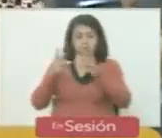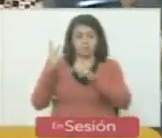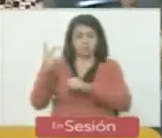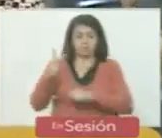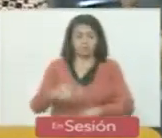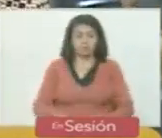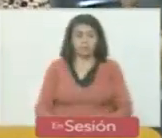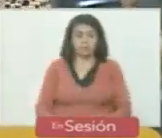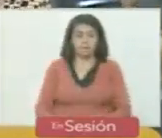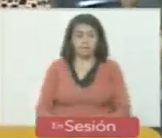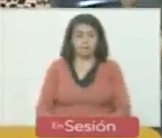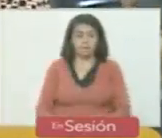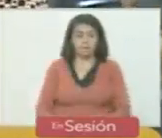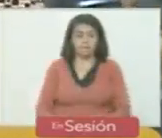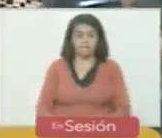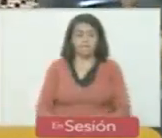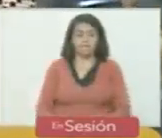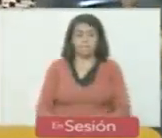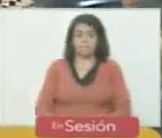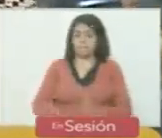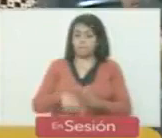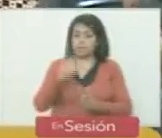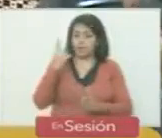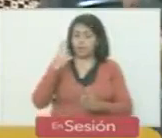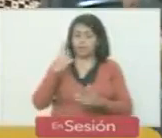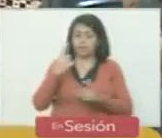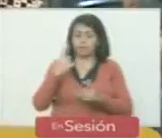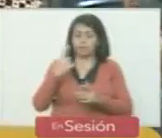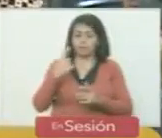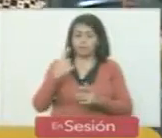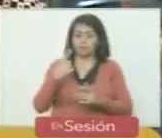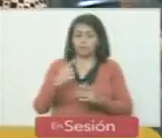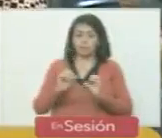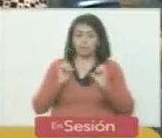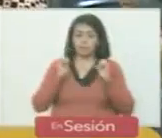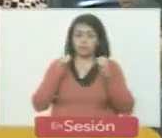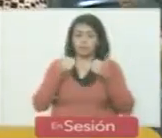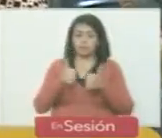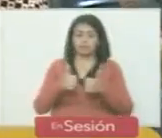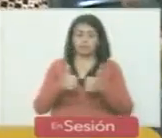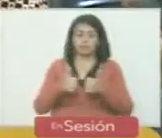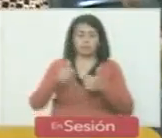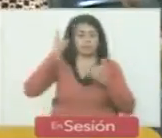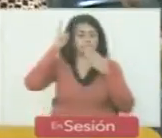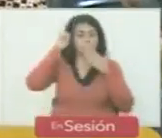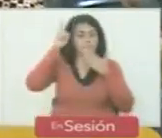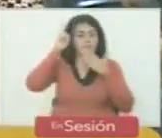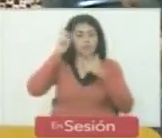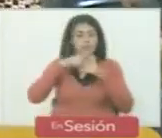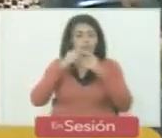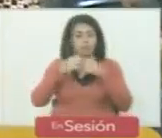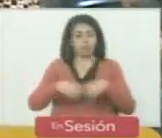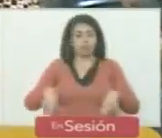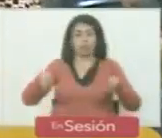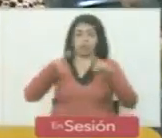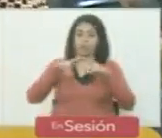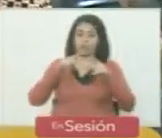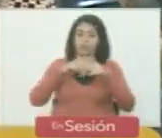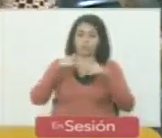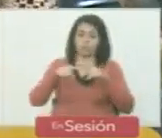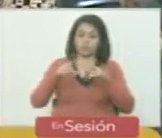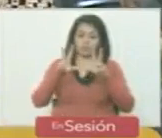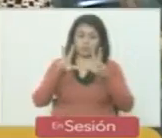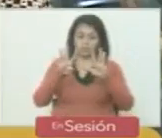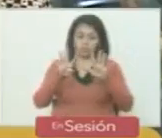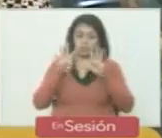1982, entonces, por primera vez, entran los indígenas a Naciones Unidas. Un